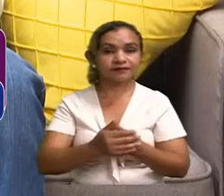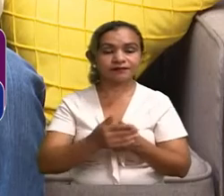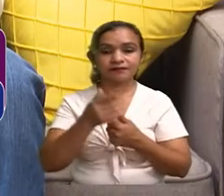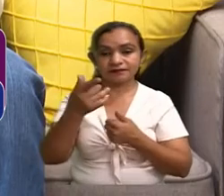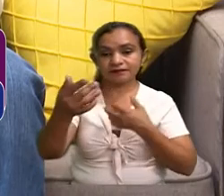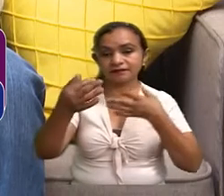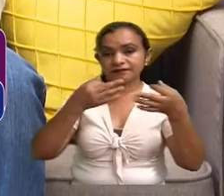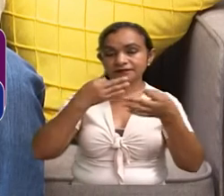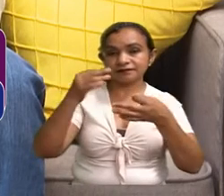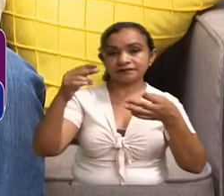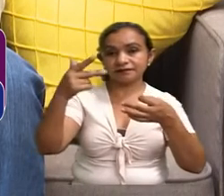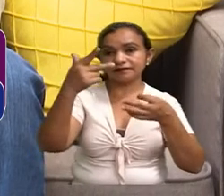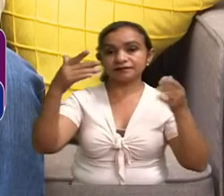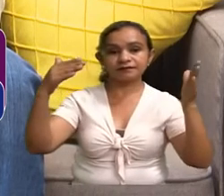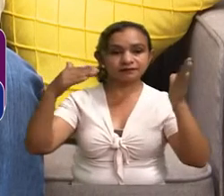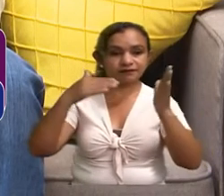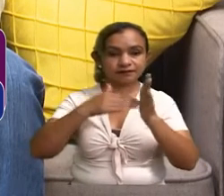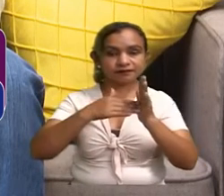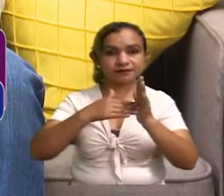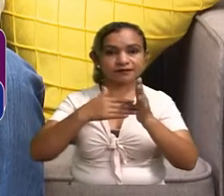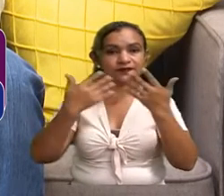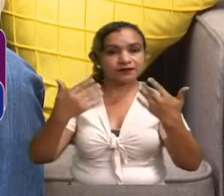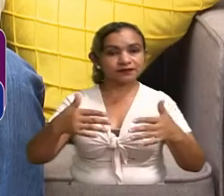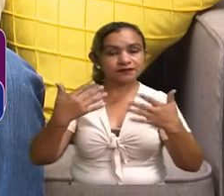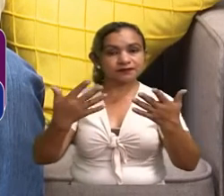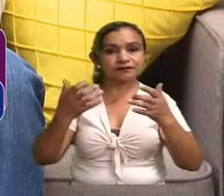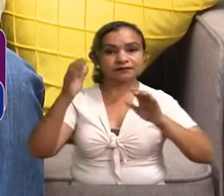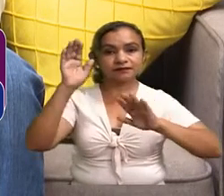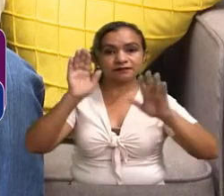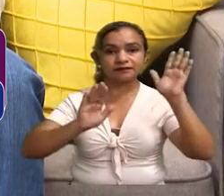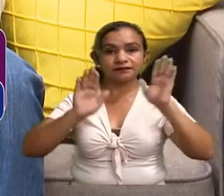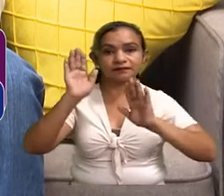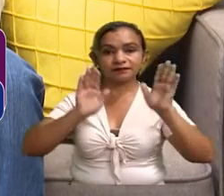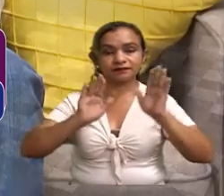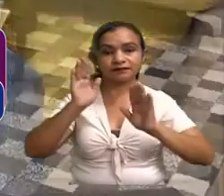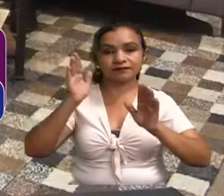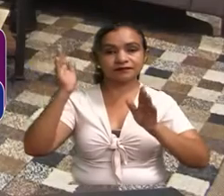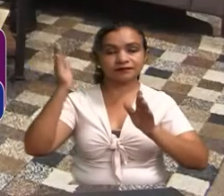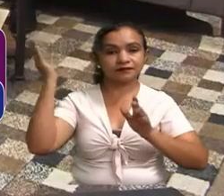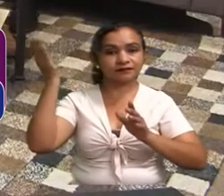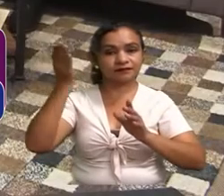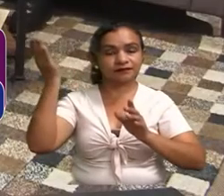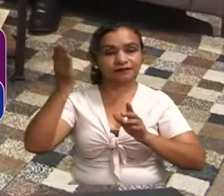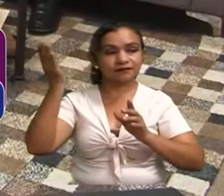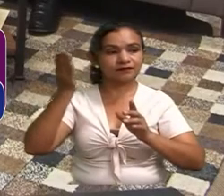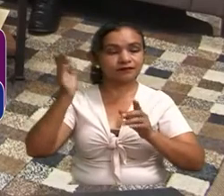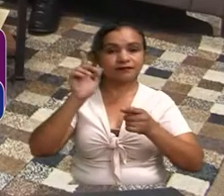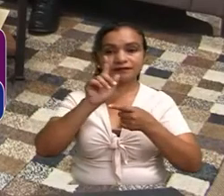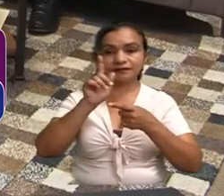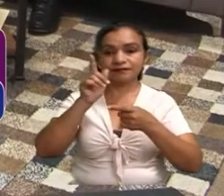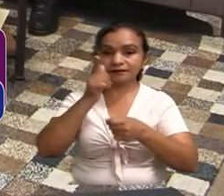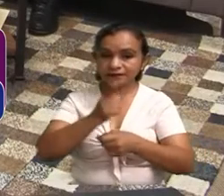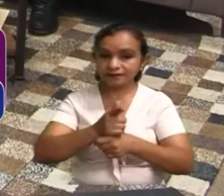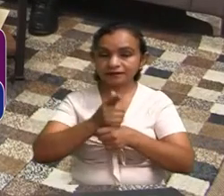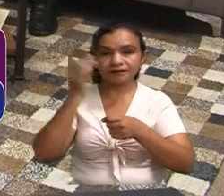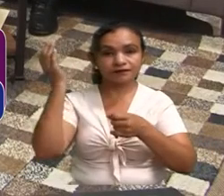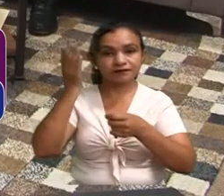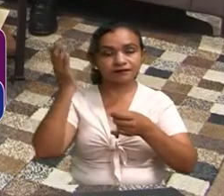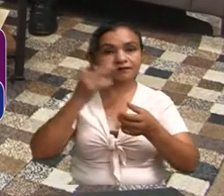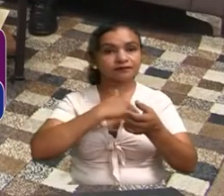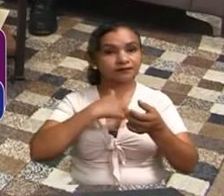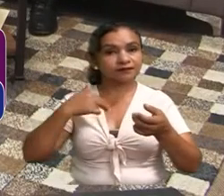hablado, 8,000 participantes es la expectativa plantada a partir de las videoconferencias y teleconferencias que se estarán realizando en